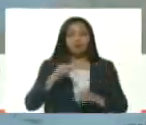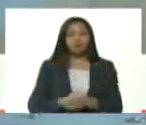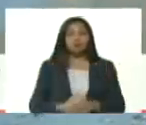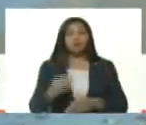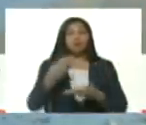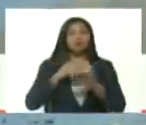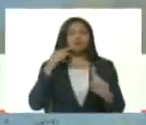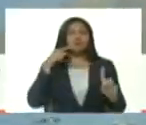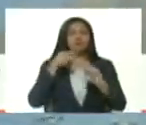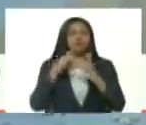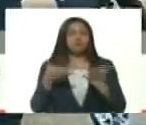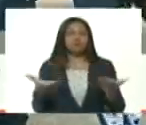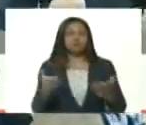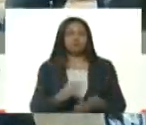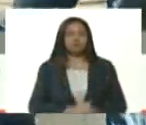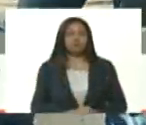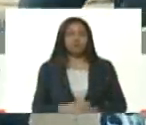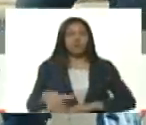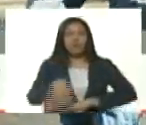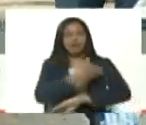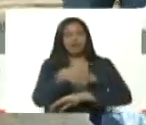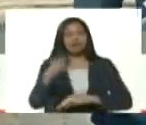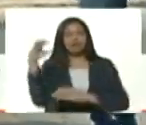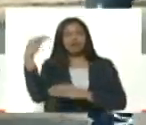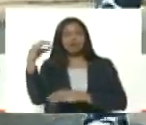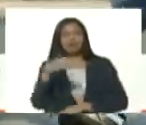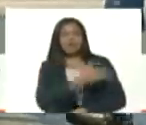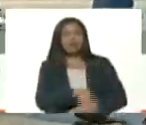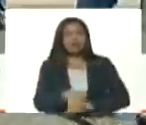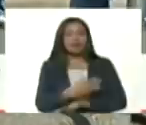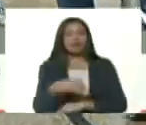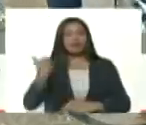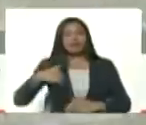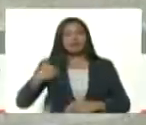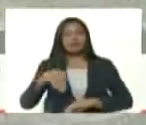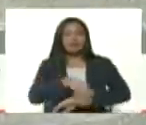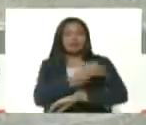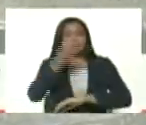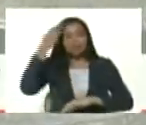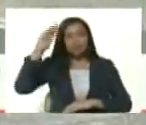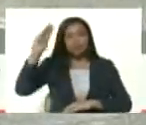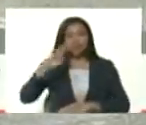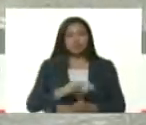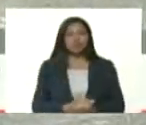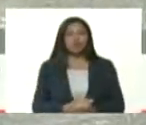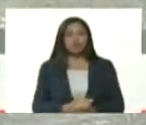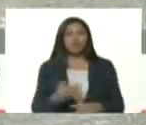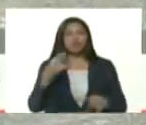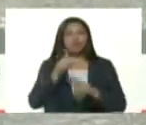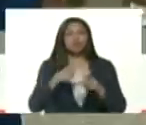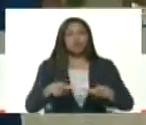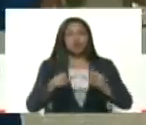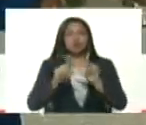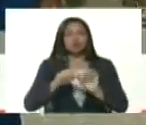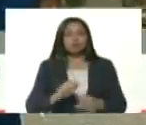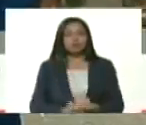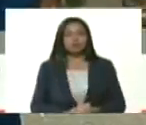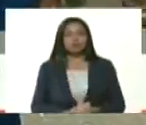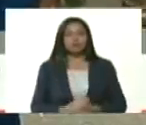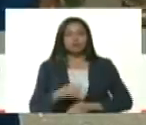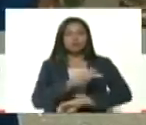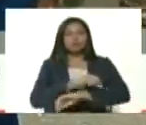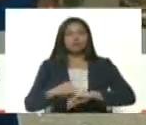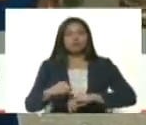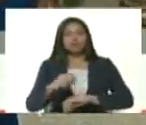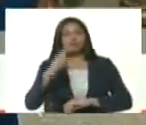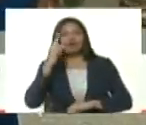poniendo énfasis en la calle Colombia, la calle Argentina, la calle México, el bulevar de Pérez Bonalde, la avenida